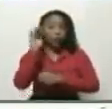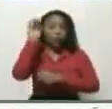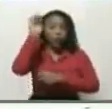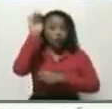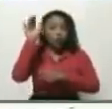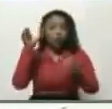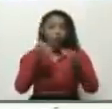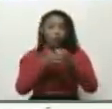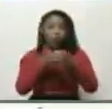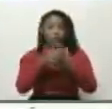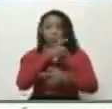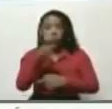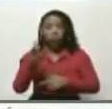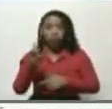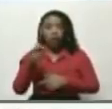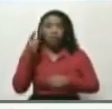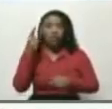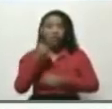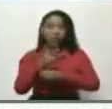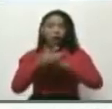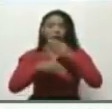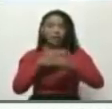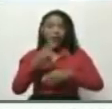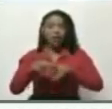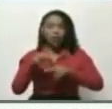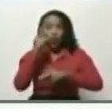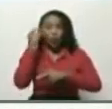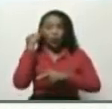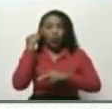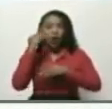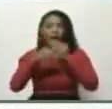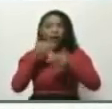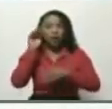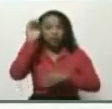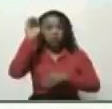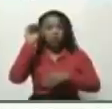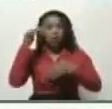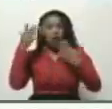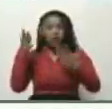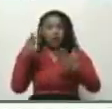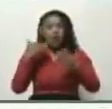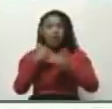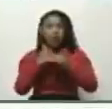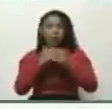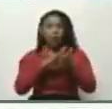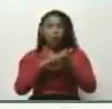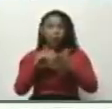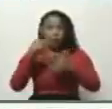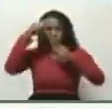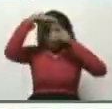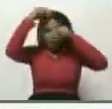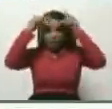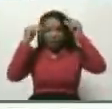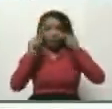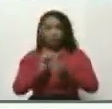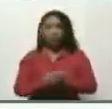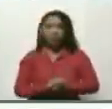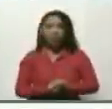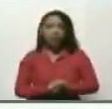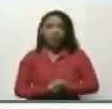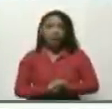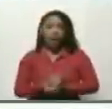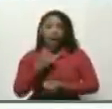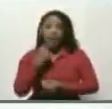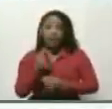generaciones, si algo debemos hacer que nuestros niños y nuestras niñas sean en el futuro, es que sean como el Che. Es decir,